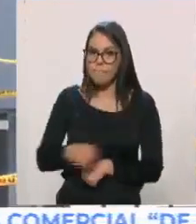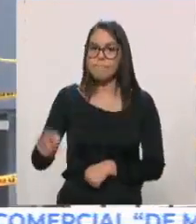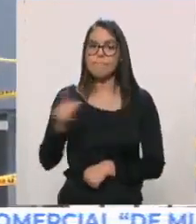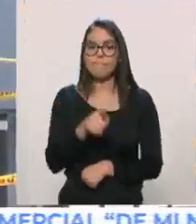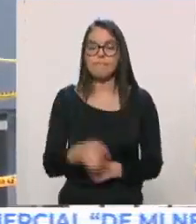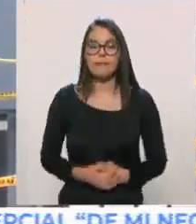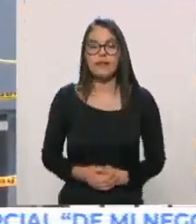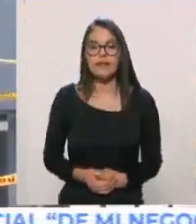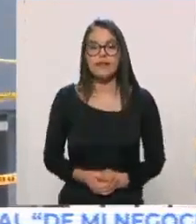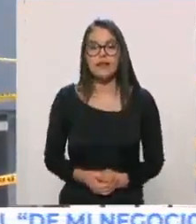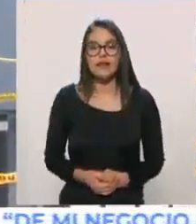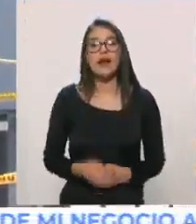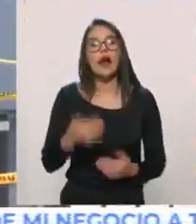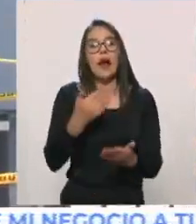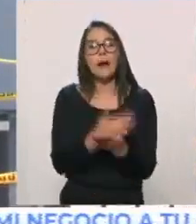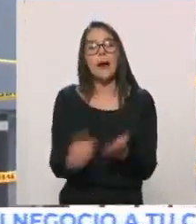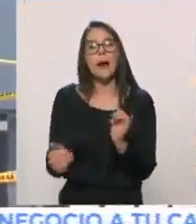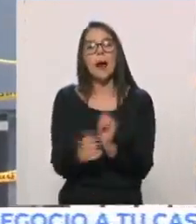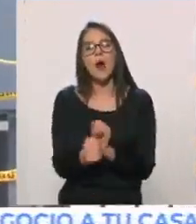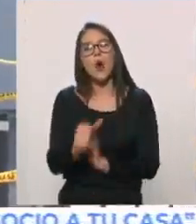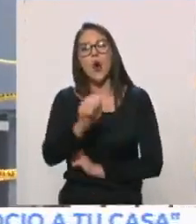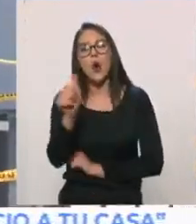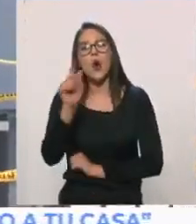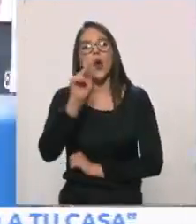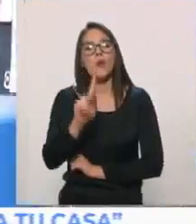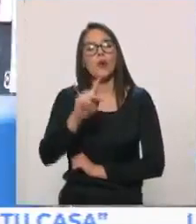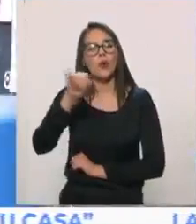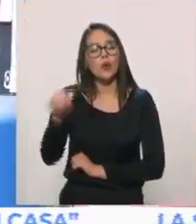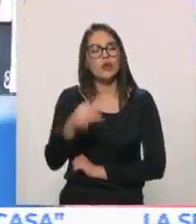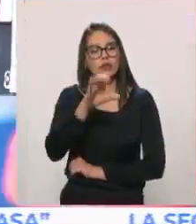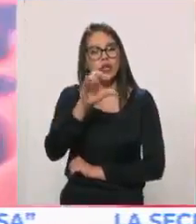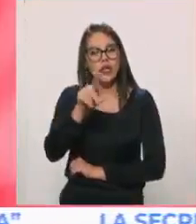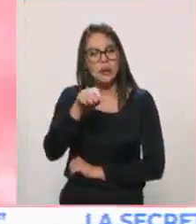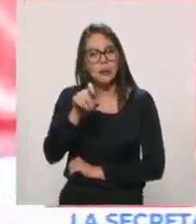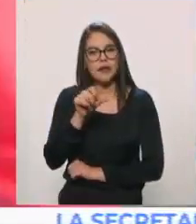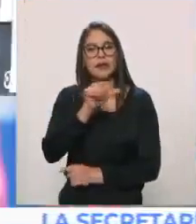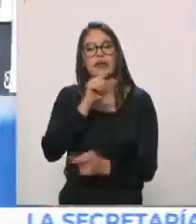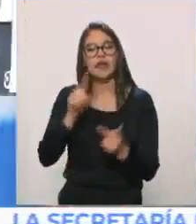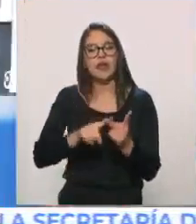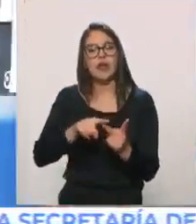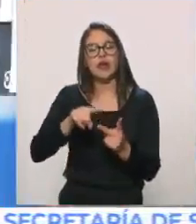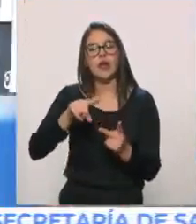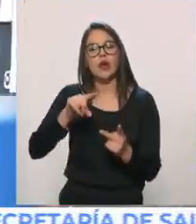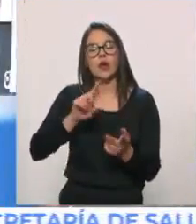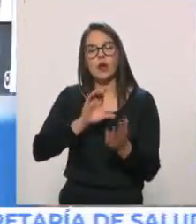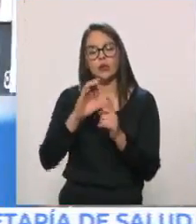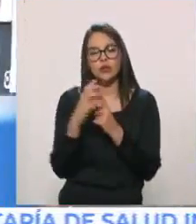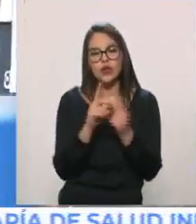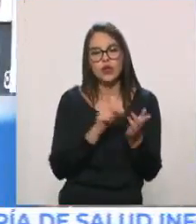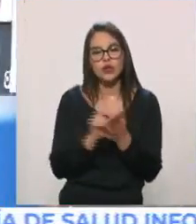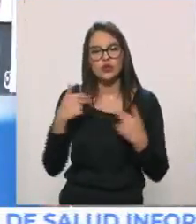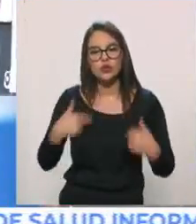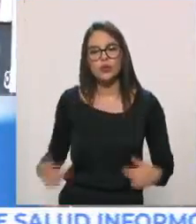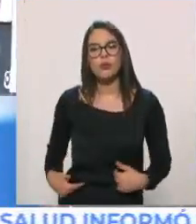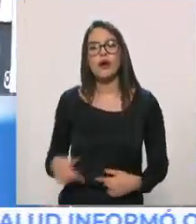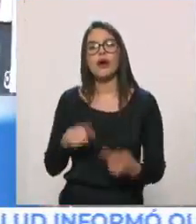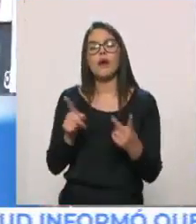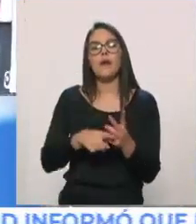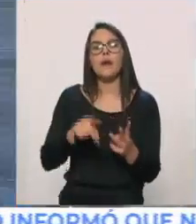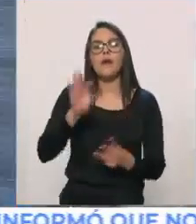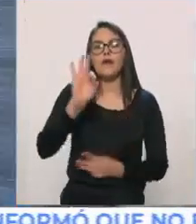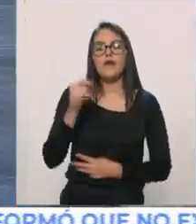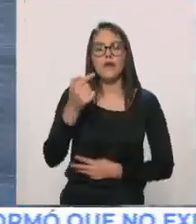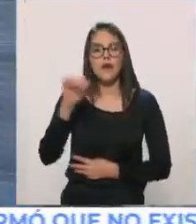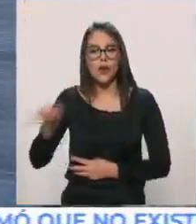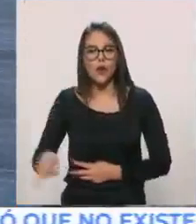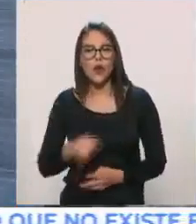Poder Judicial de la Ciudad de México, Congreso local, de la Comisión de Derechos Humanos, la Fiscalía General de Justicia, de la Junta